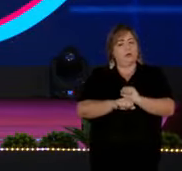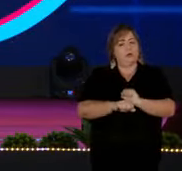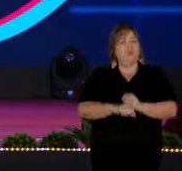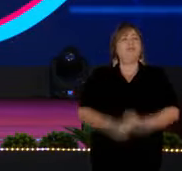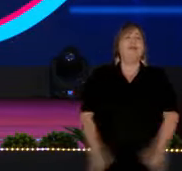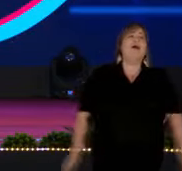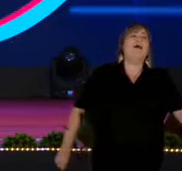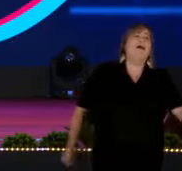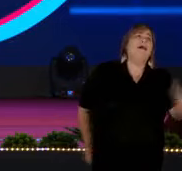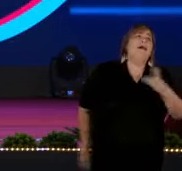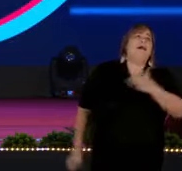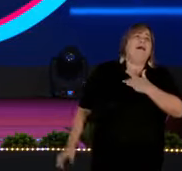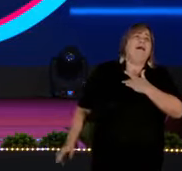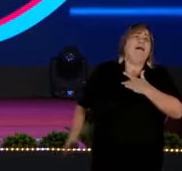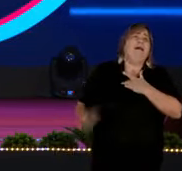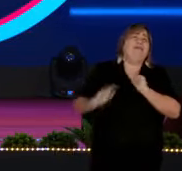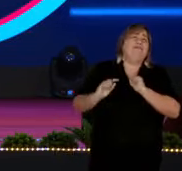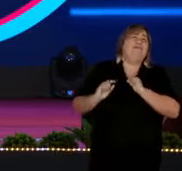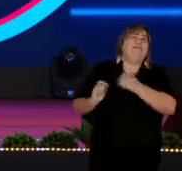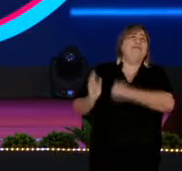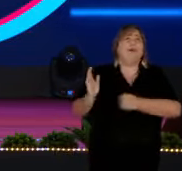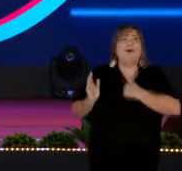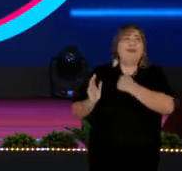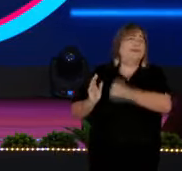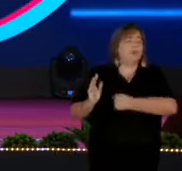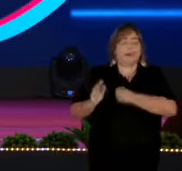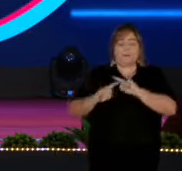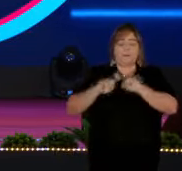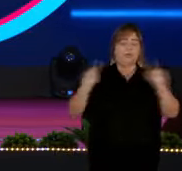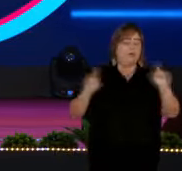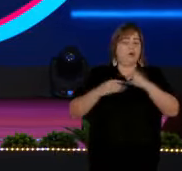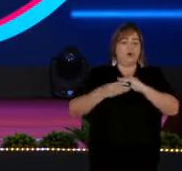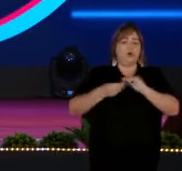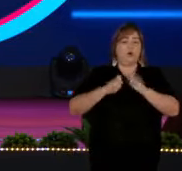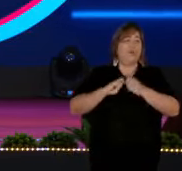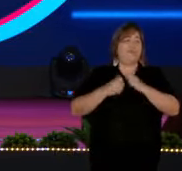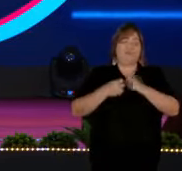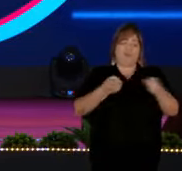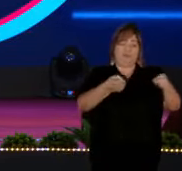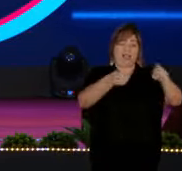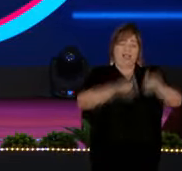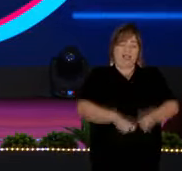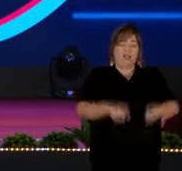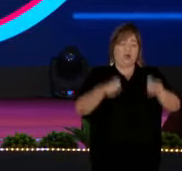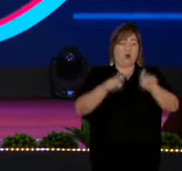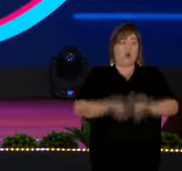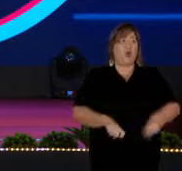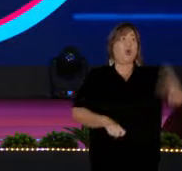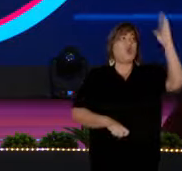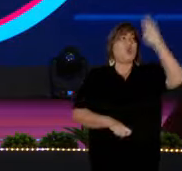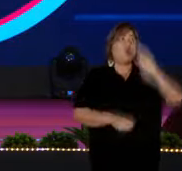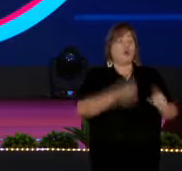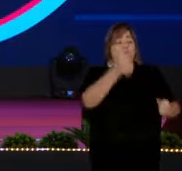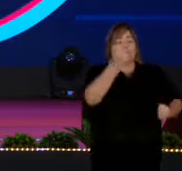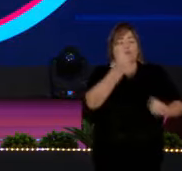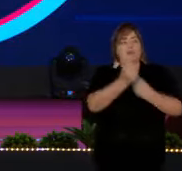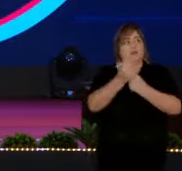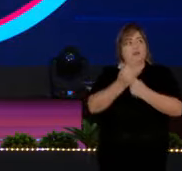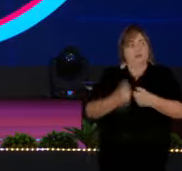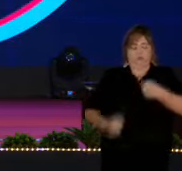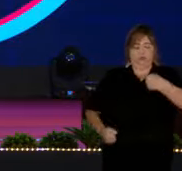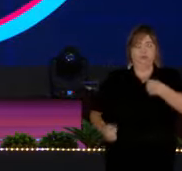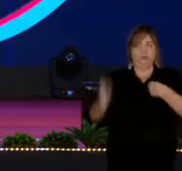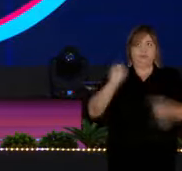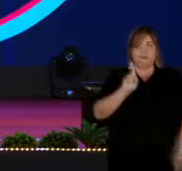de tu situación, pero no haces nada por resolverlo. Ese es el peligro. Dios te fortalece caminando. Dios te